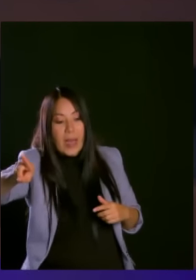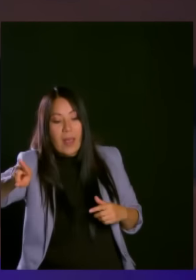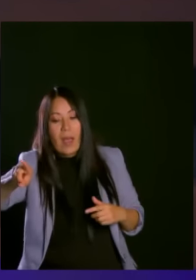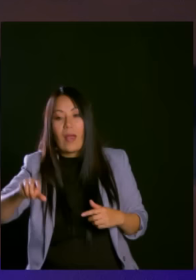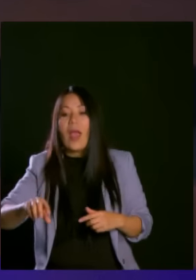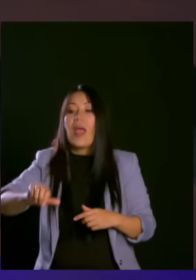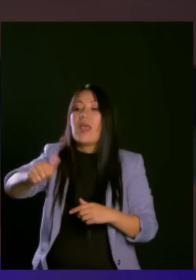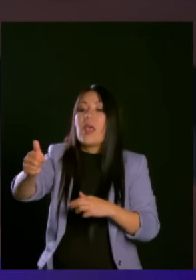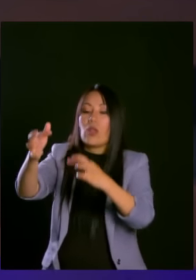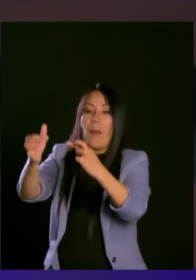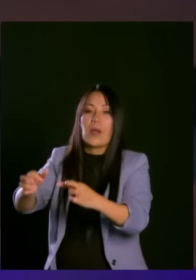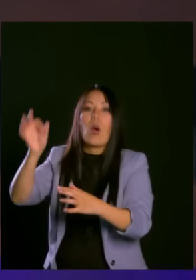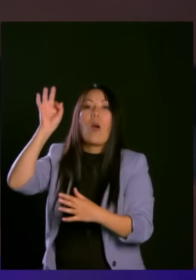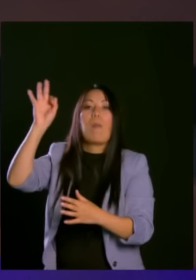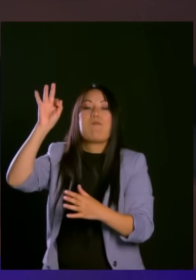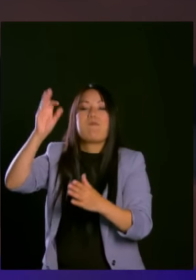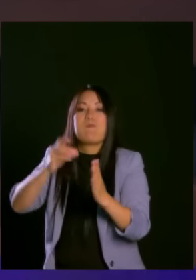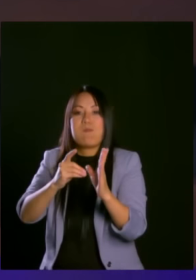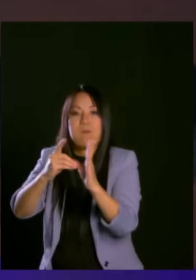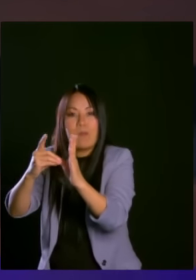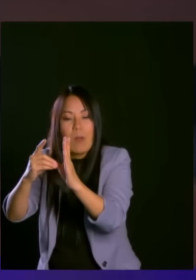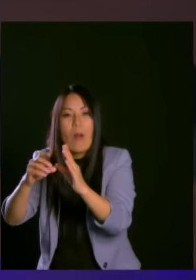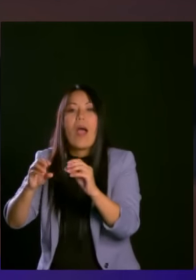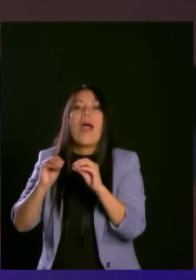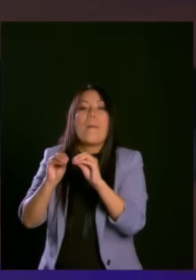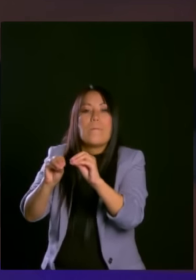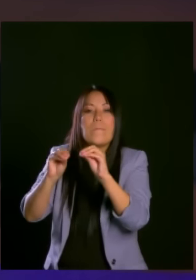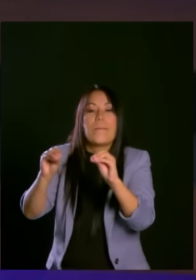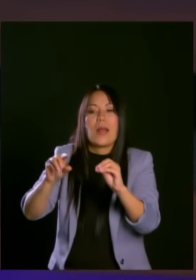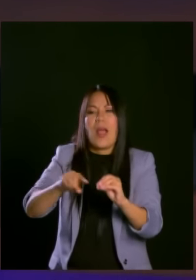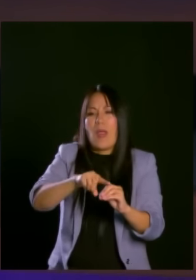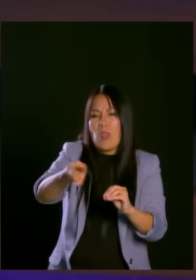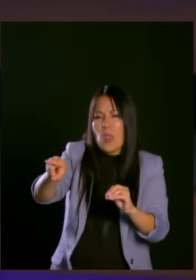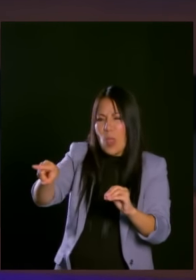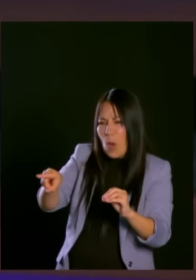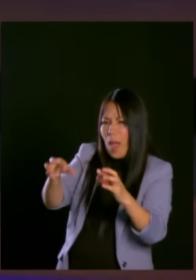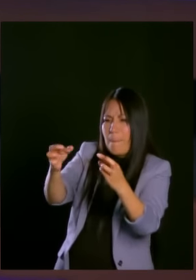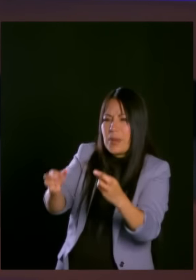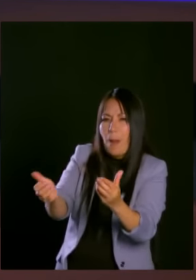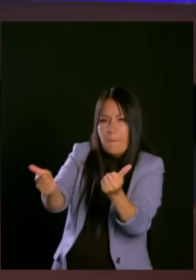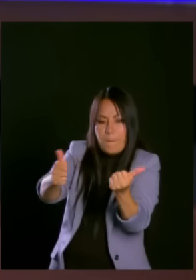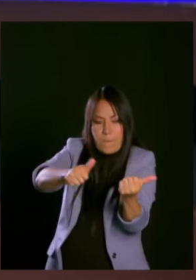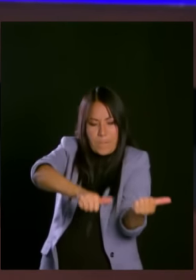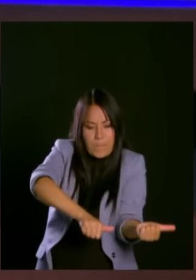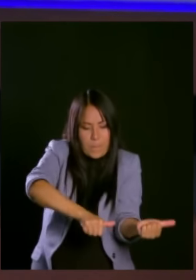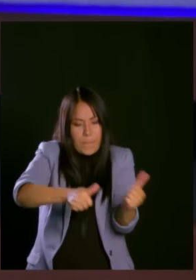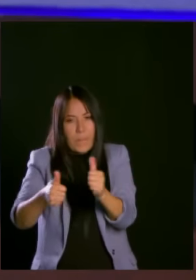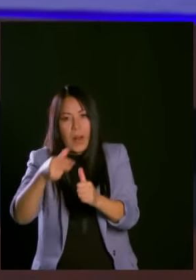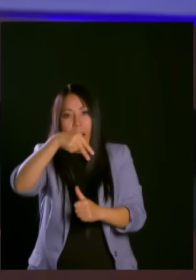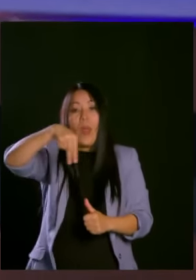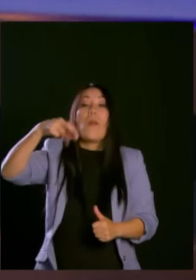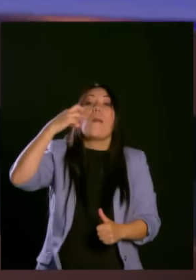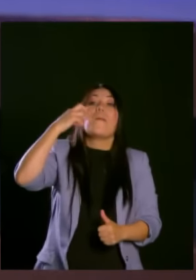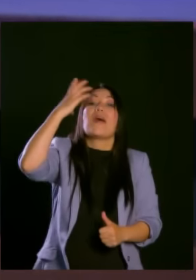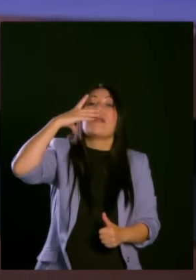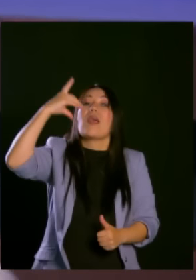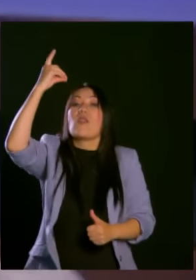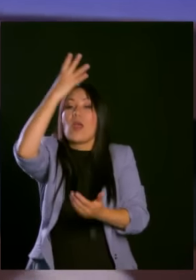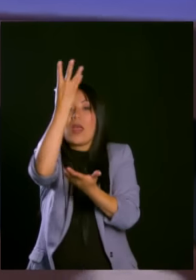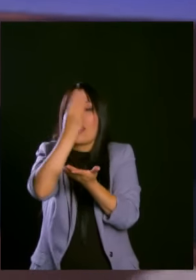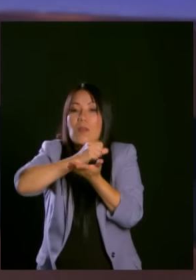discípulos a todas las naciones, bautizándolos en el nombre del Padre y del Hijo y del Espíritu Santo, enseñándoles que